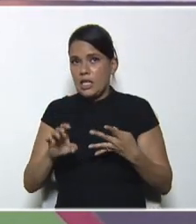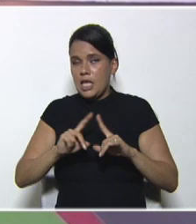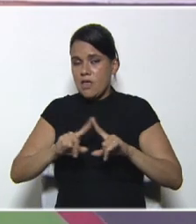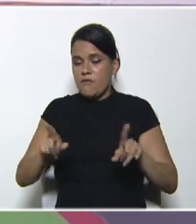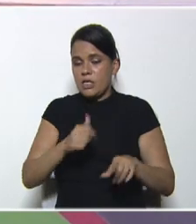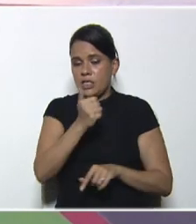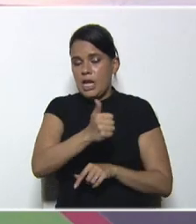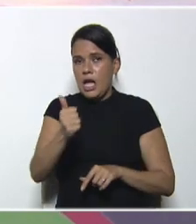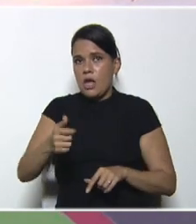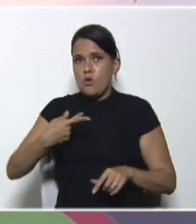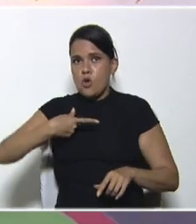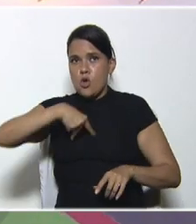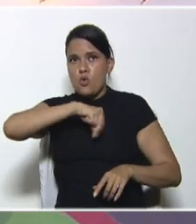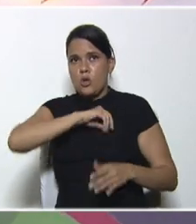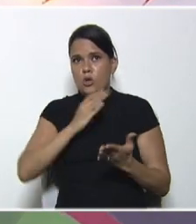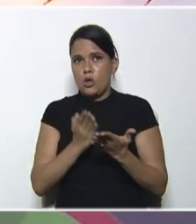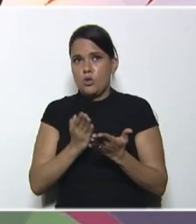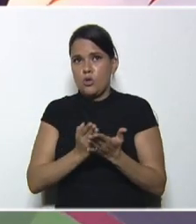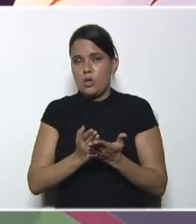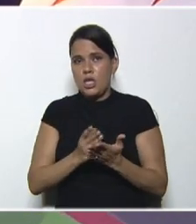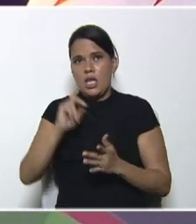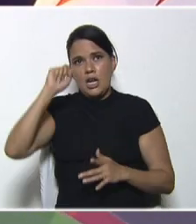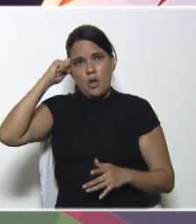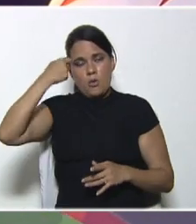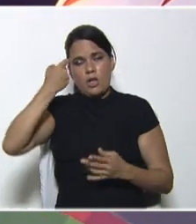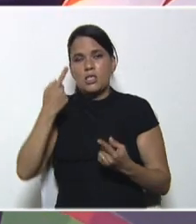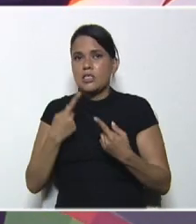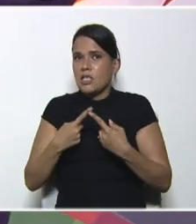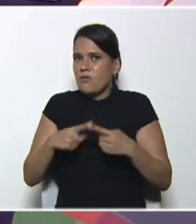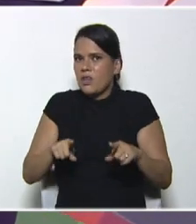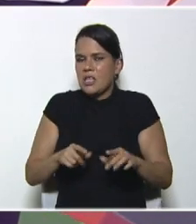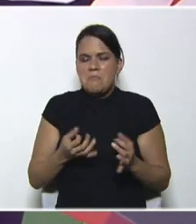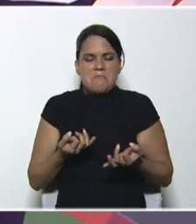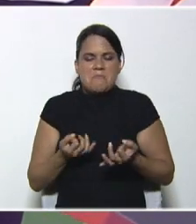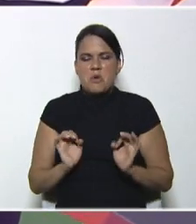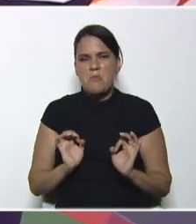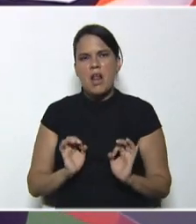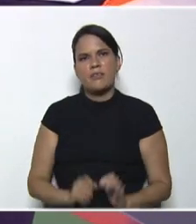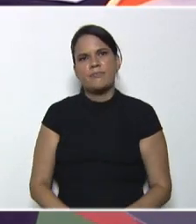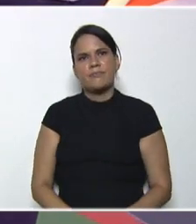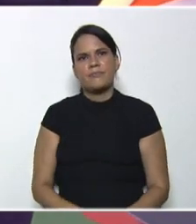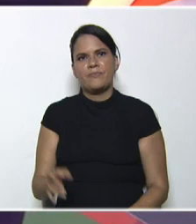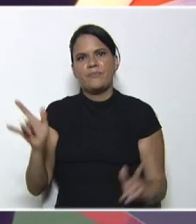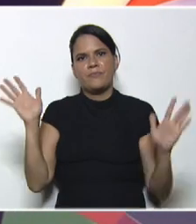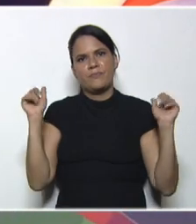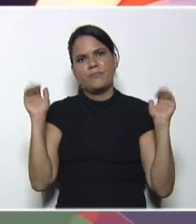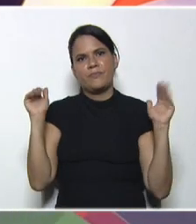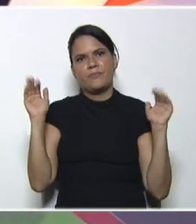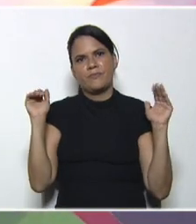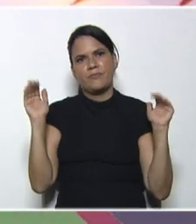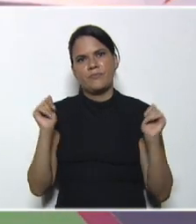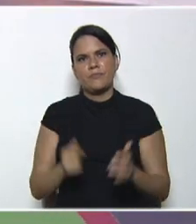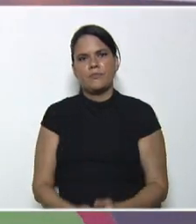a cada uno de nuestros estudiantes. Recuerden, ser diferente es algo común.